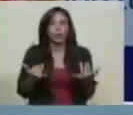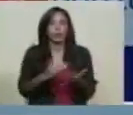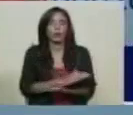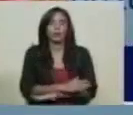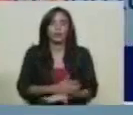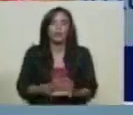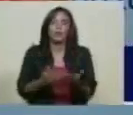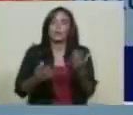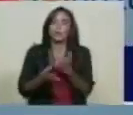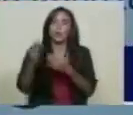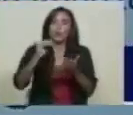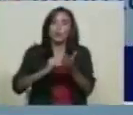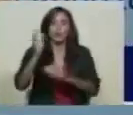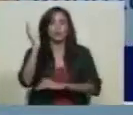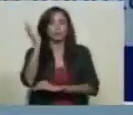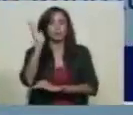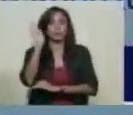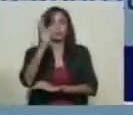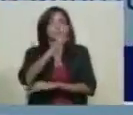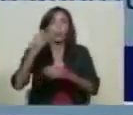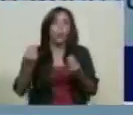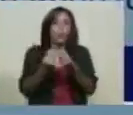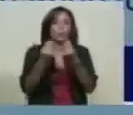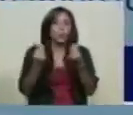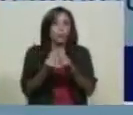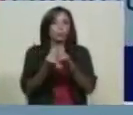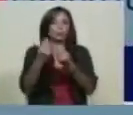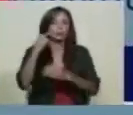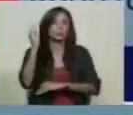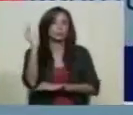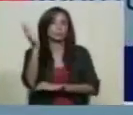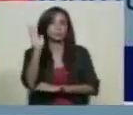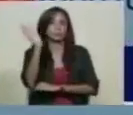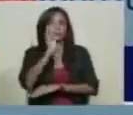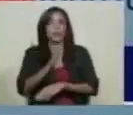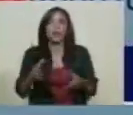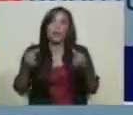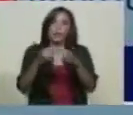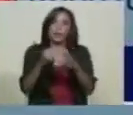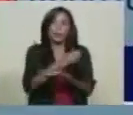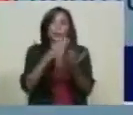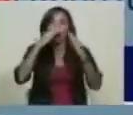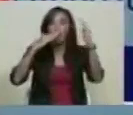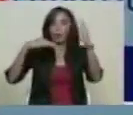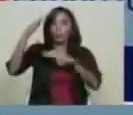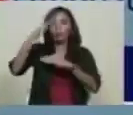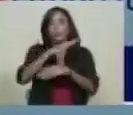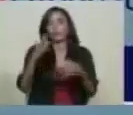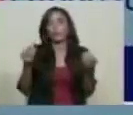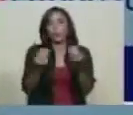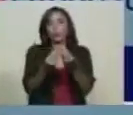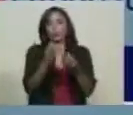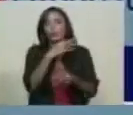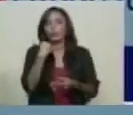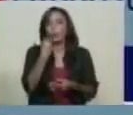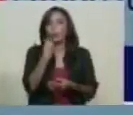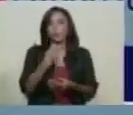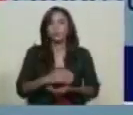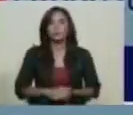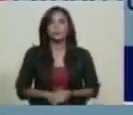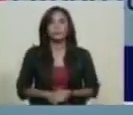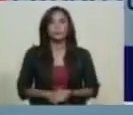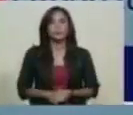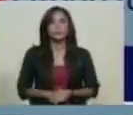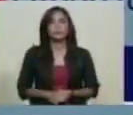una plenaria conjunta del partido adulto con la JPSUV. Y